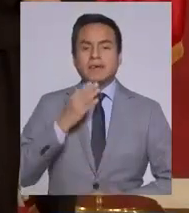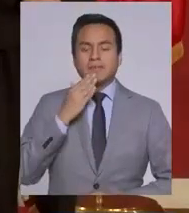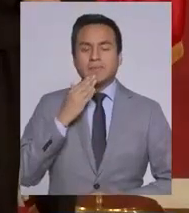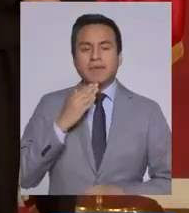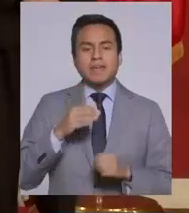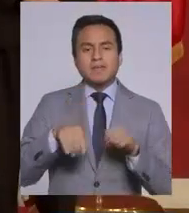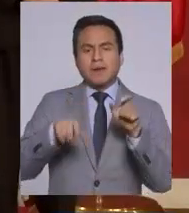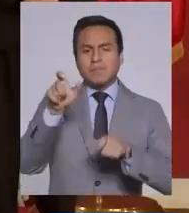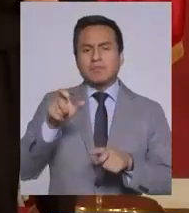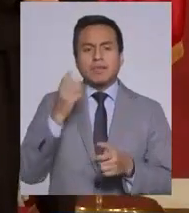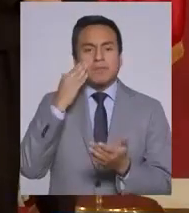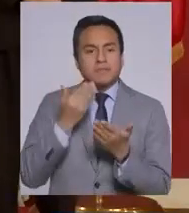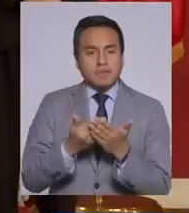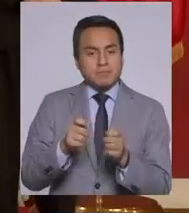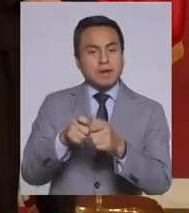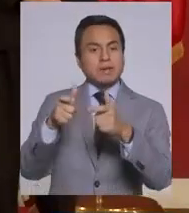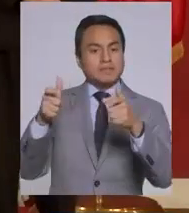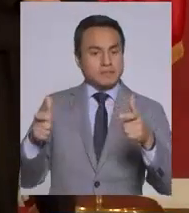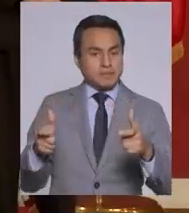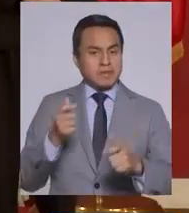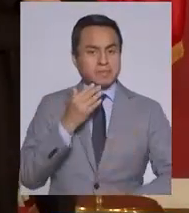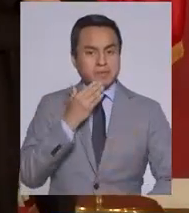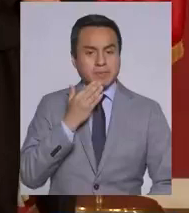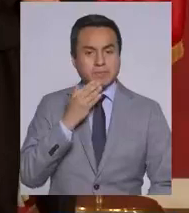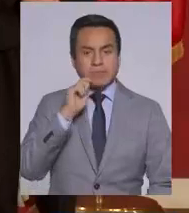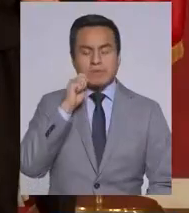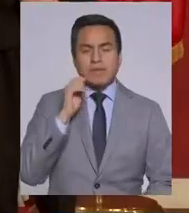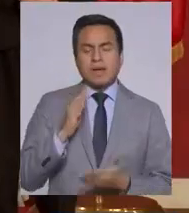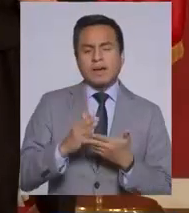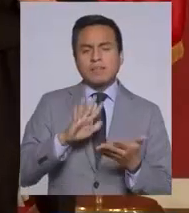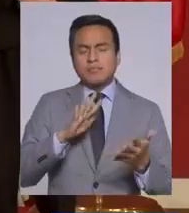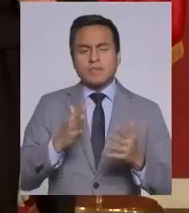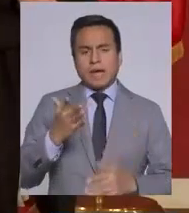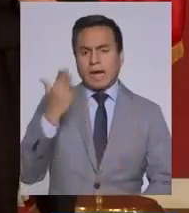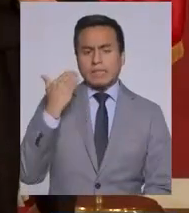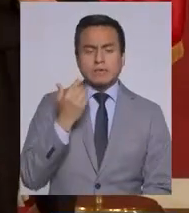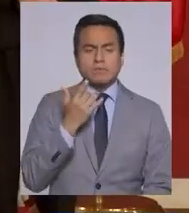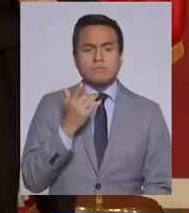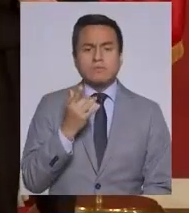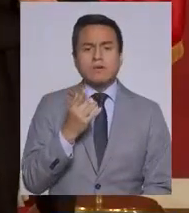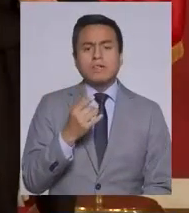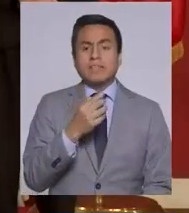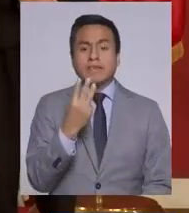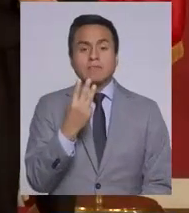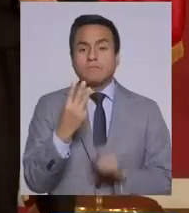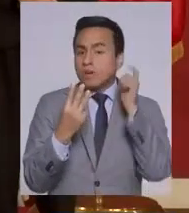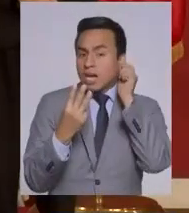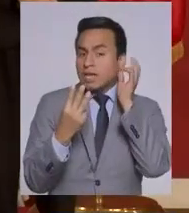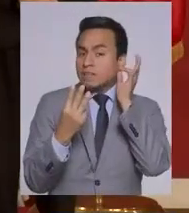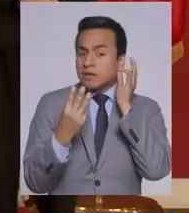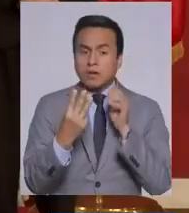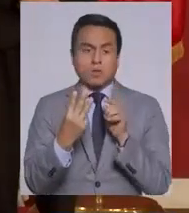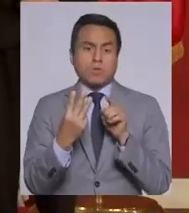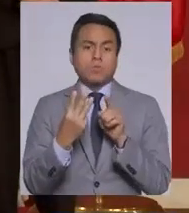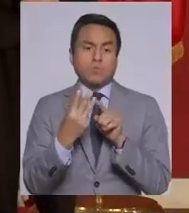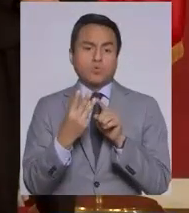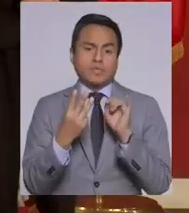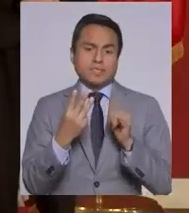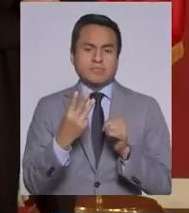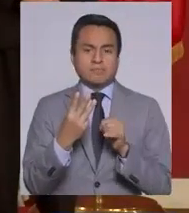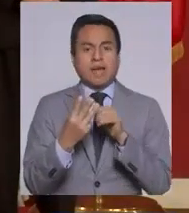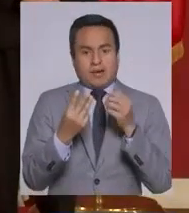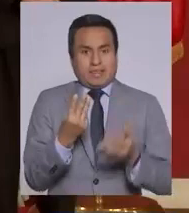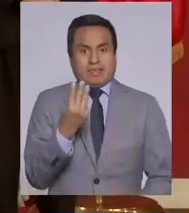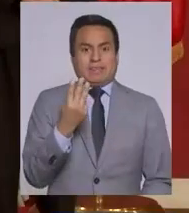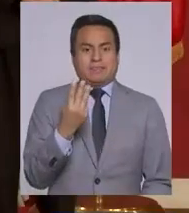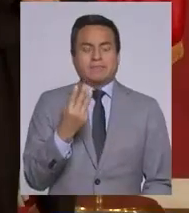la cobertura de ese beneficio, que hasta entonces beneficiaba solo a 1 de cada 3 mujeres, a todas las